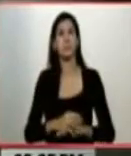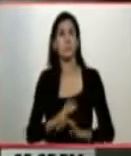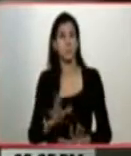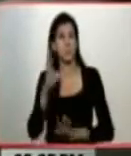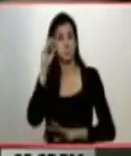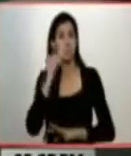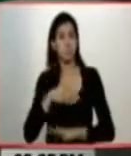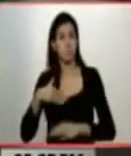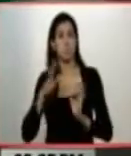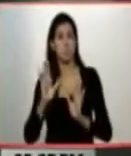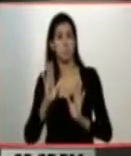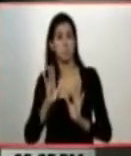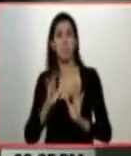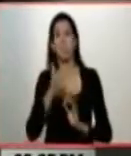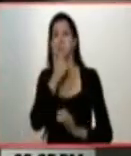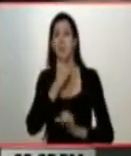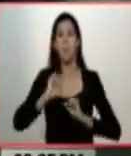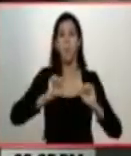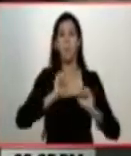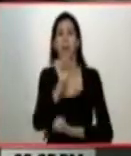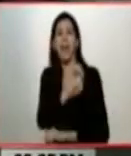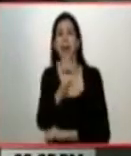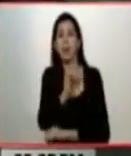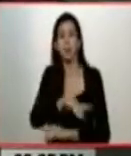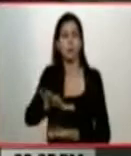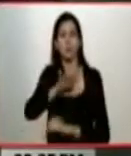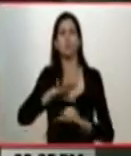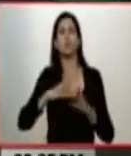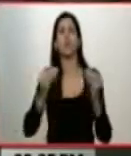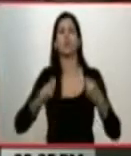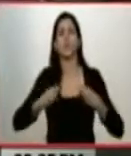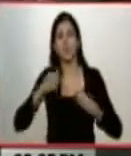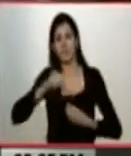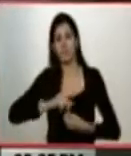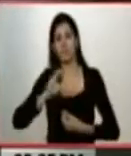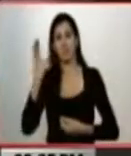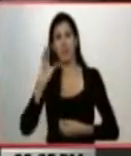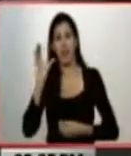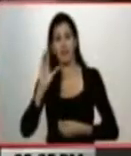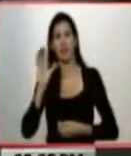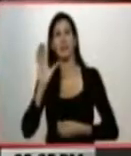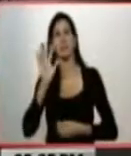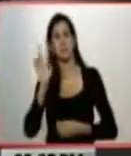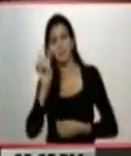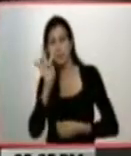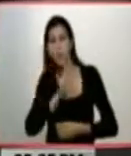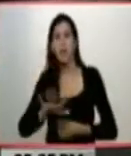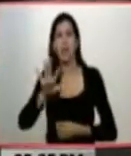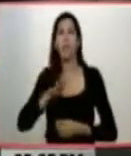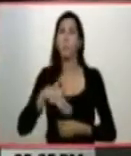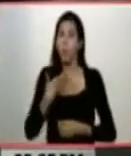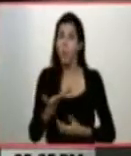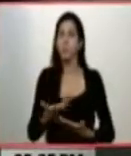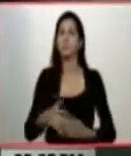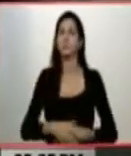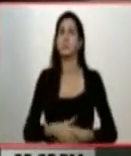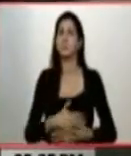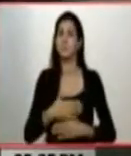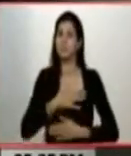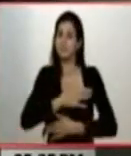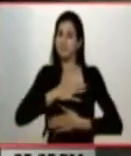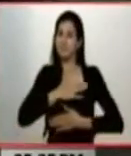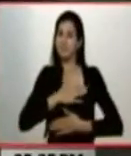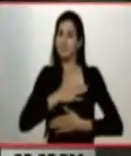la movilidad de los caraqueños y el buen vivir de todos los que habitamos en la República Bolivariana de Venezuela, en su capital, podremos ya tener